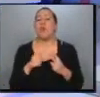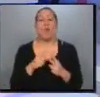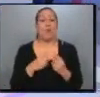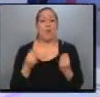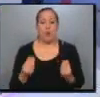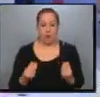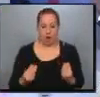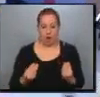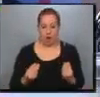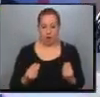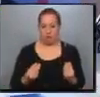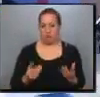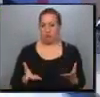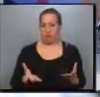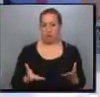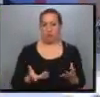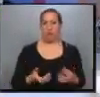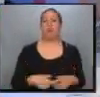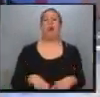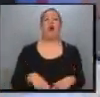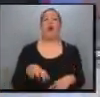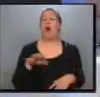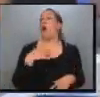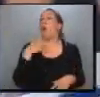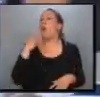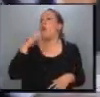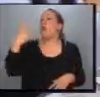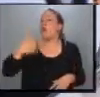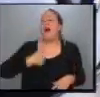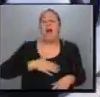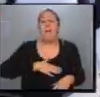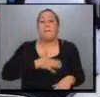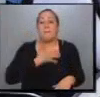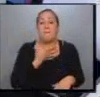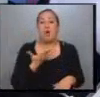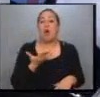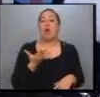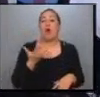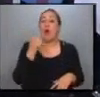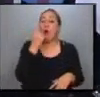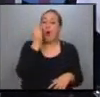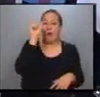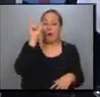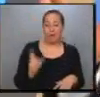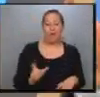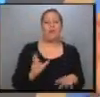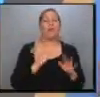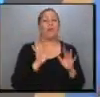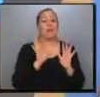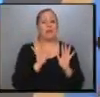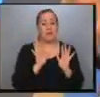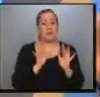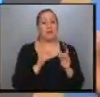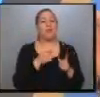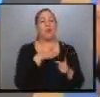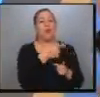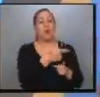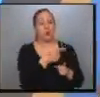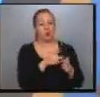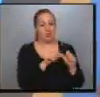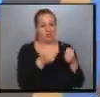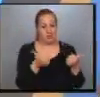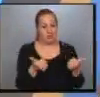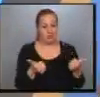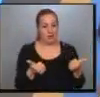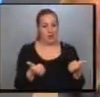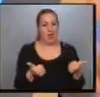amor de vida. Por ahí no tengo otro amor, porque era ese. También, o esa mujer o ese hombre. También hay un problema. Pero tengo dignidad. Cuando vos te separás y